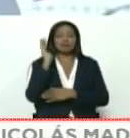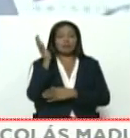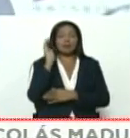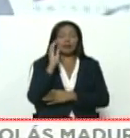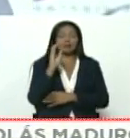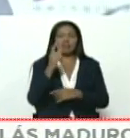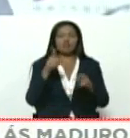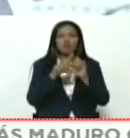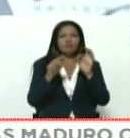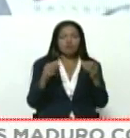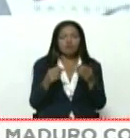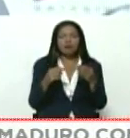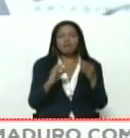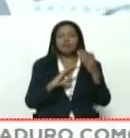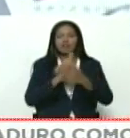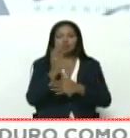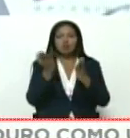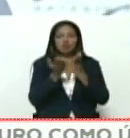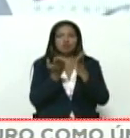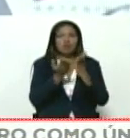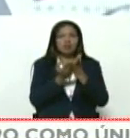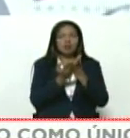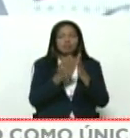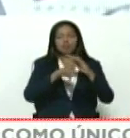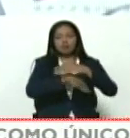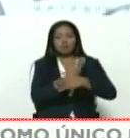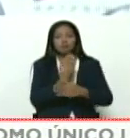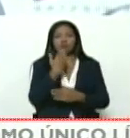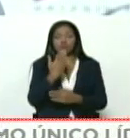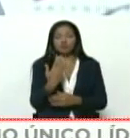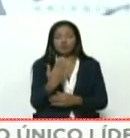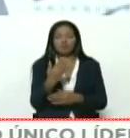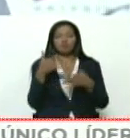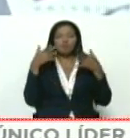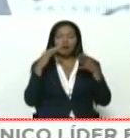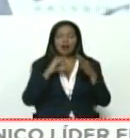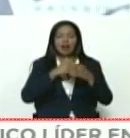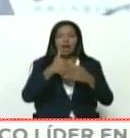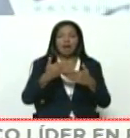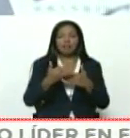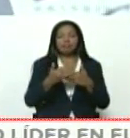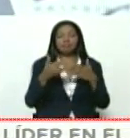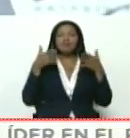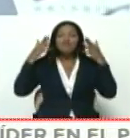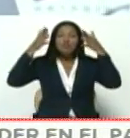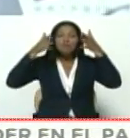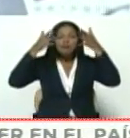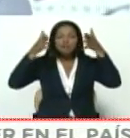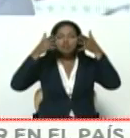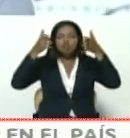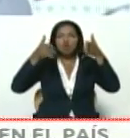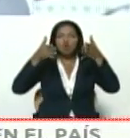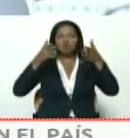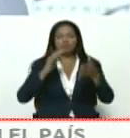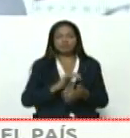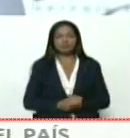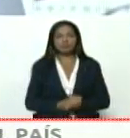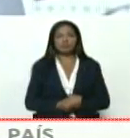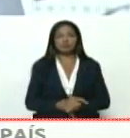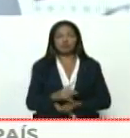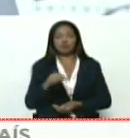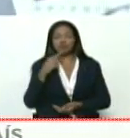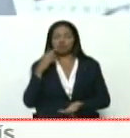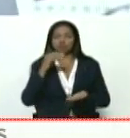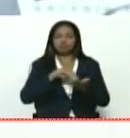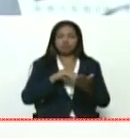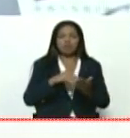congresos de las federaciones estudiantiles de media y universitario, usted nos pidió un plan de formación y acompañamiento. Lo que hemos propuesto a esta plenaria es